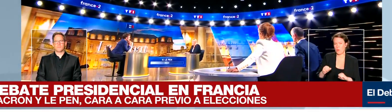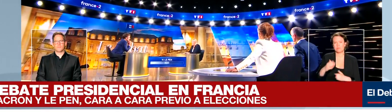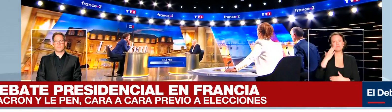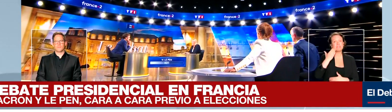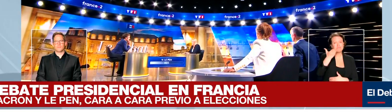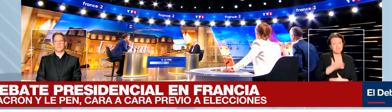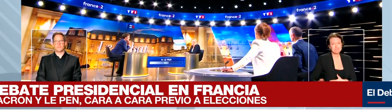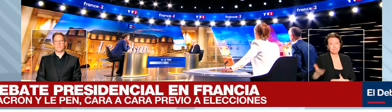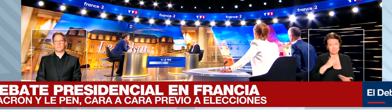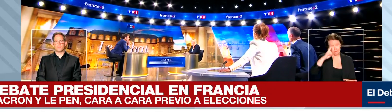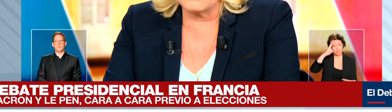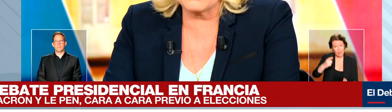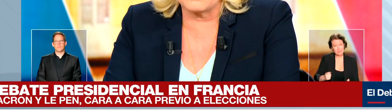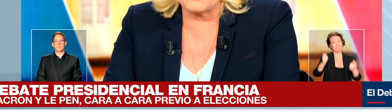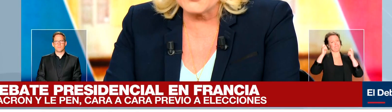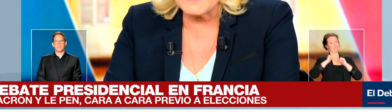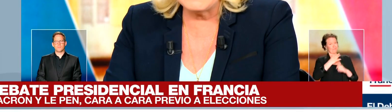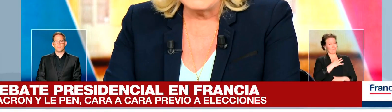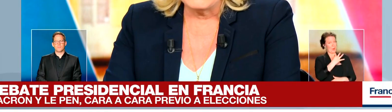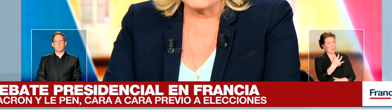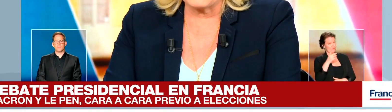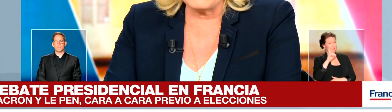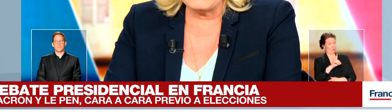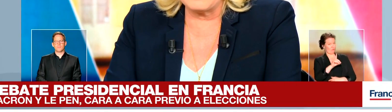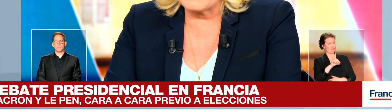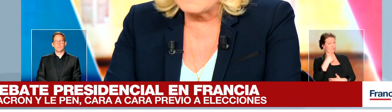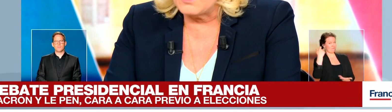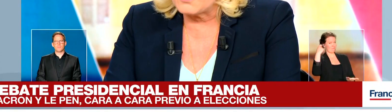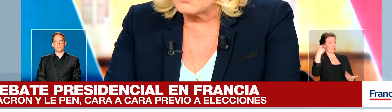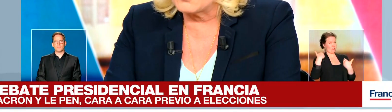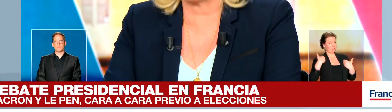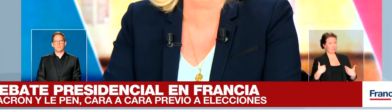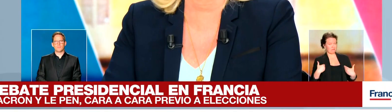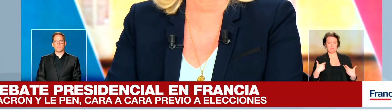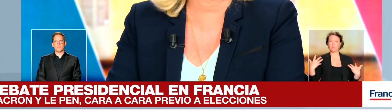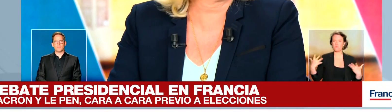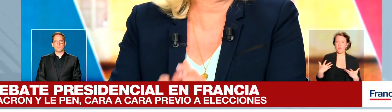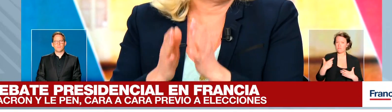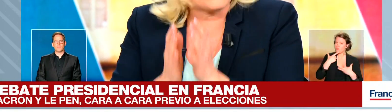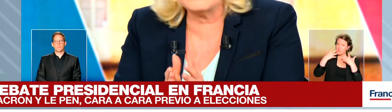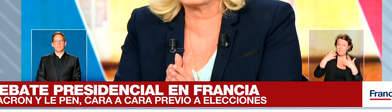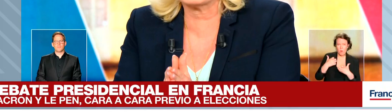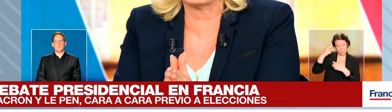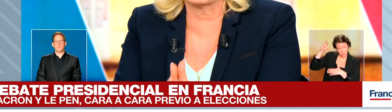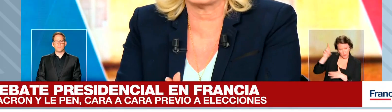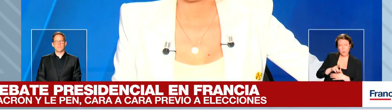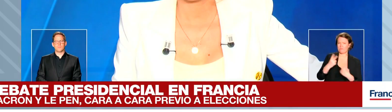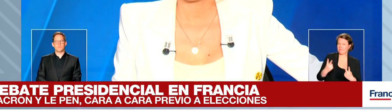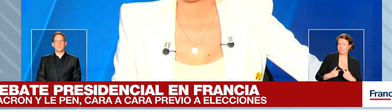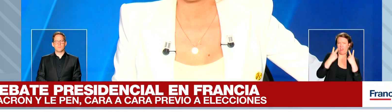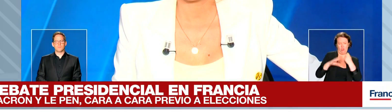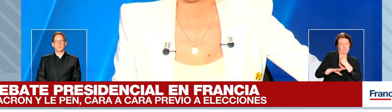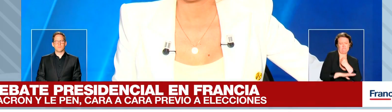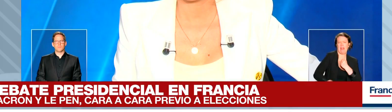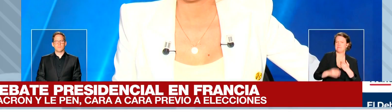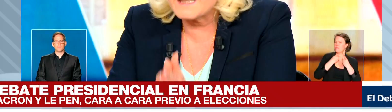me hace el honor de darme su confianza el próximo domingo, yo seré la presidenta de los soberanos, es decir,